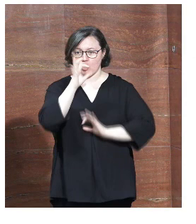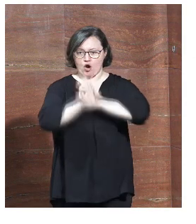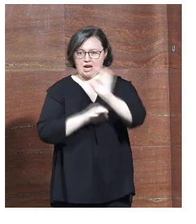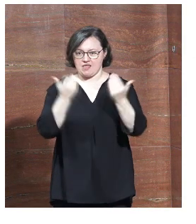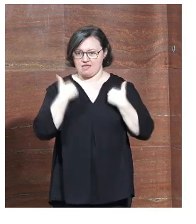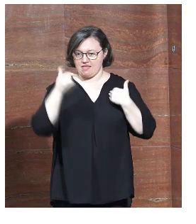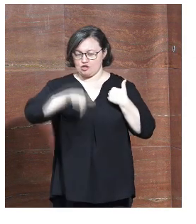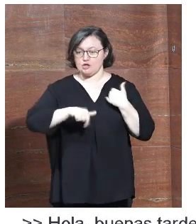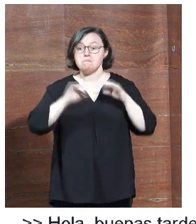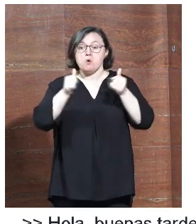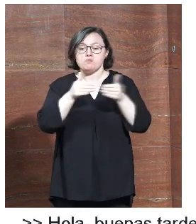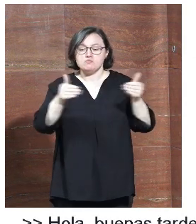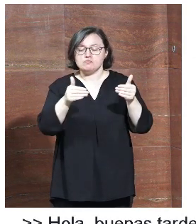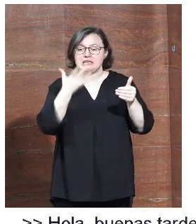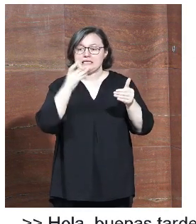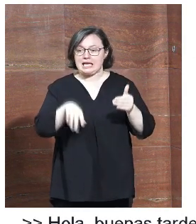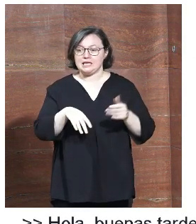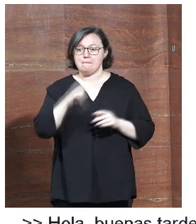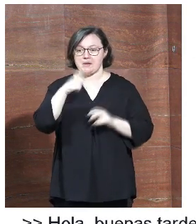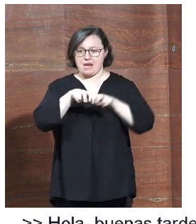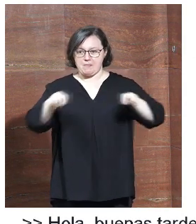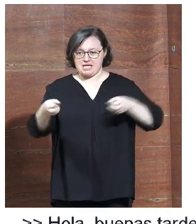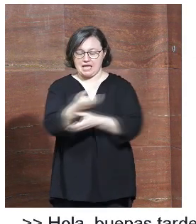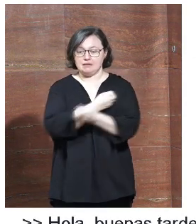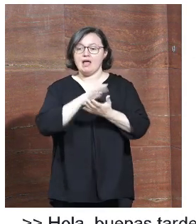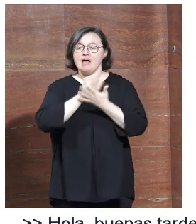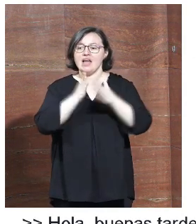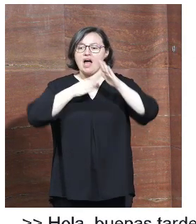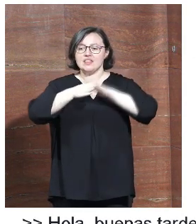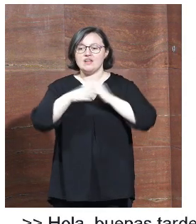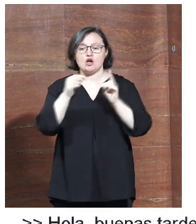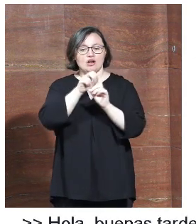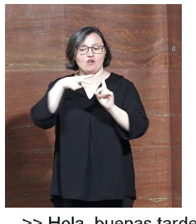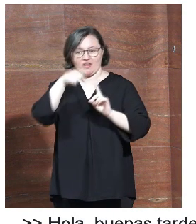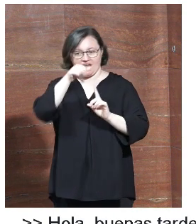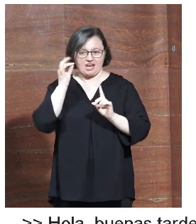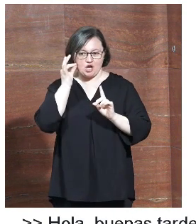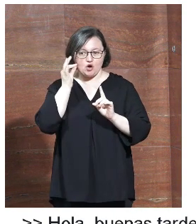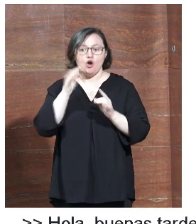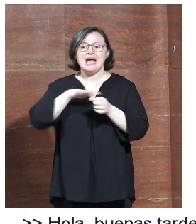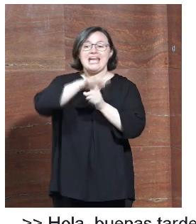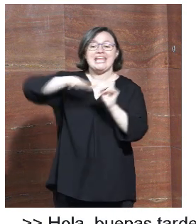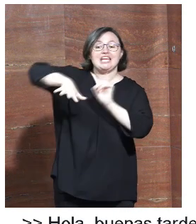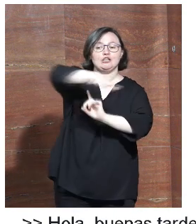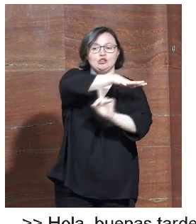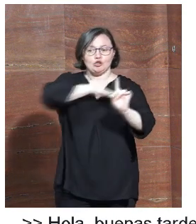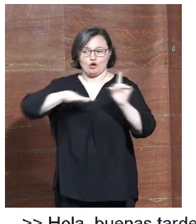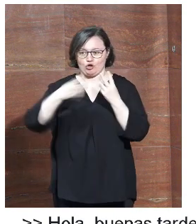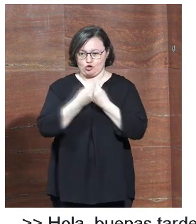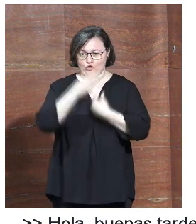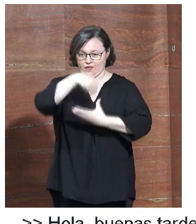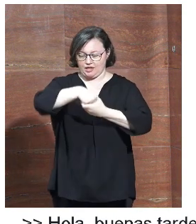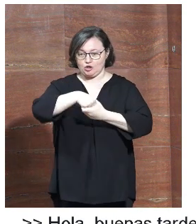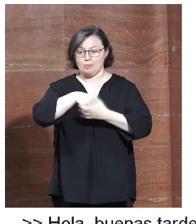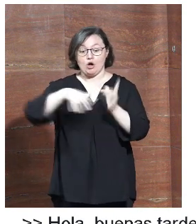organizadas. Empezaremos con la primera mesa, que es accesibilidad con enfoque de género en los entornos. Y al hablar